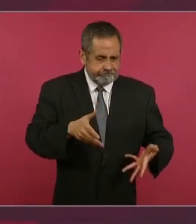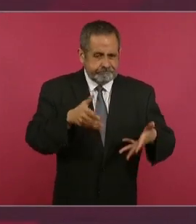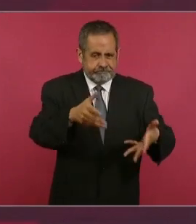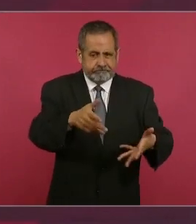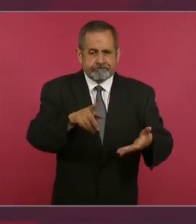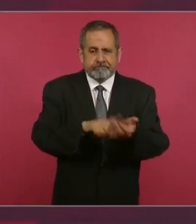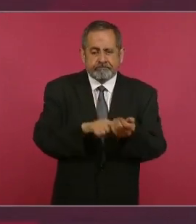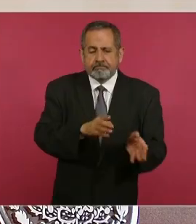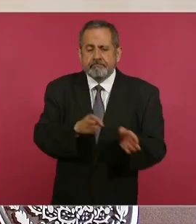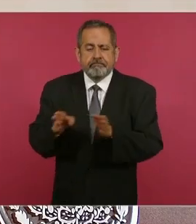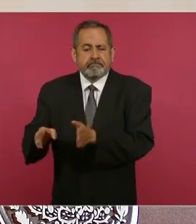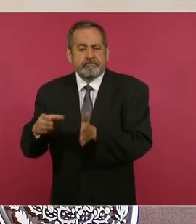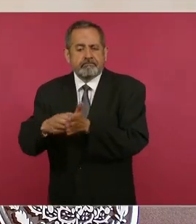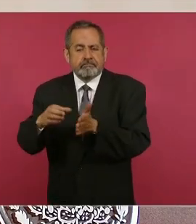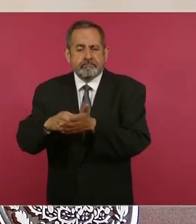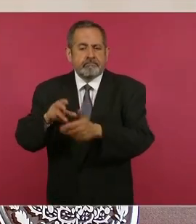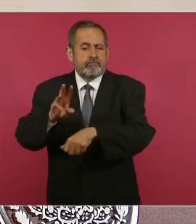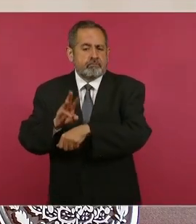de huevo.